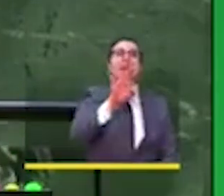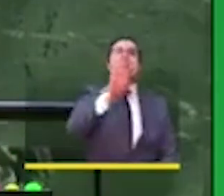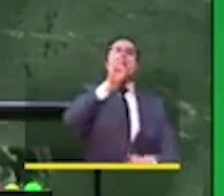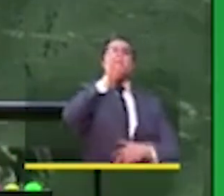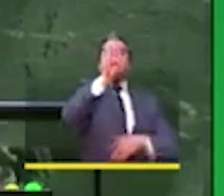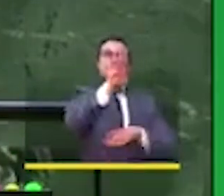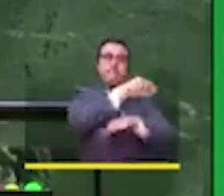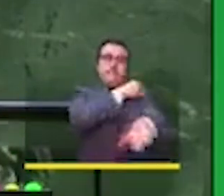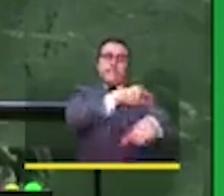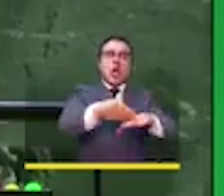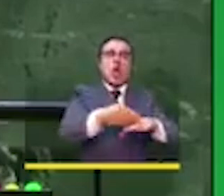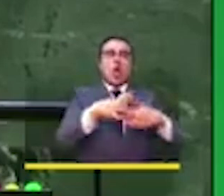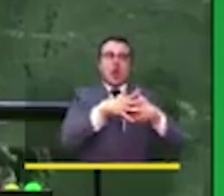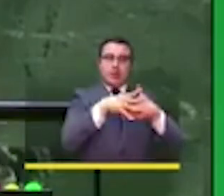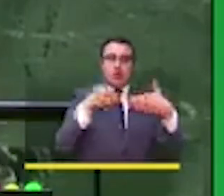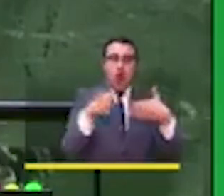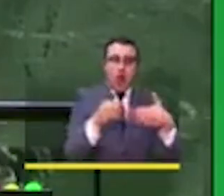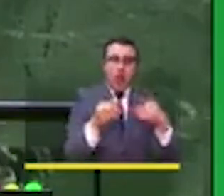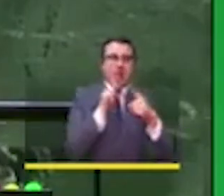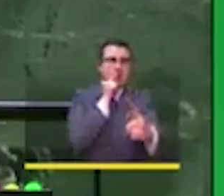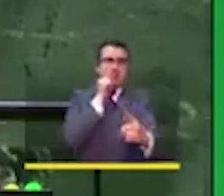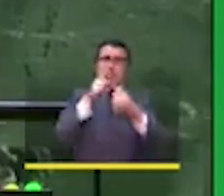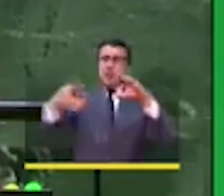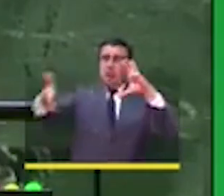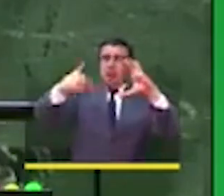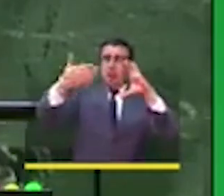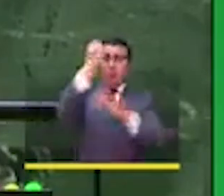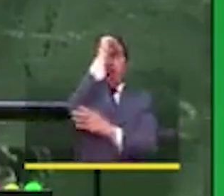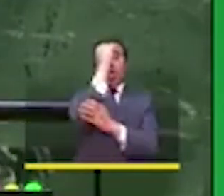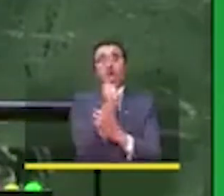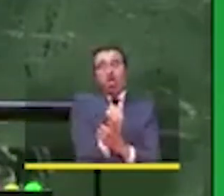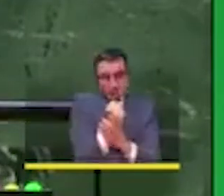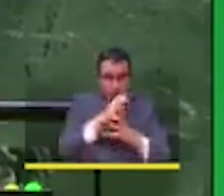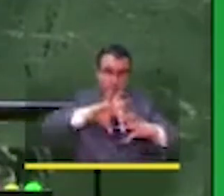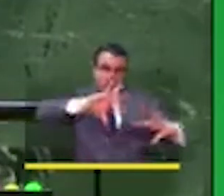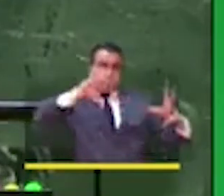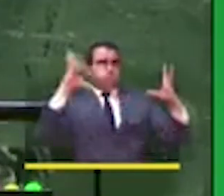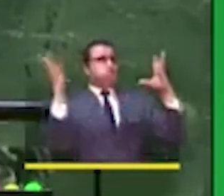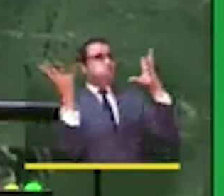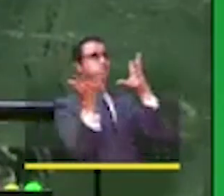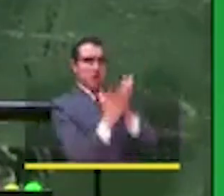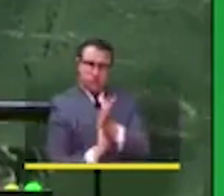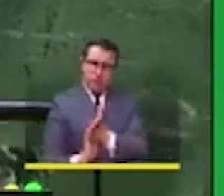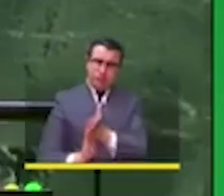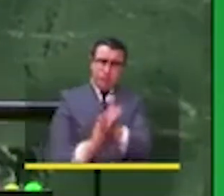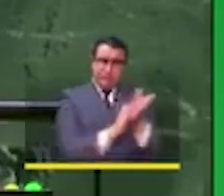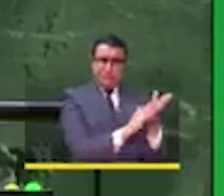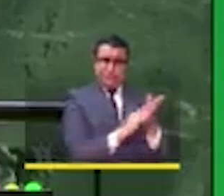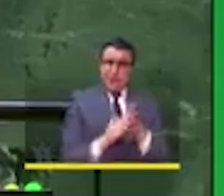dólares para superar la crisis climática, y la cuenta asciende en cada segundo de la